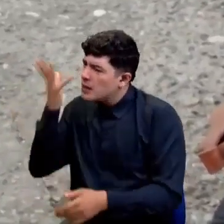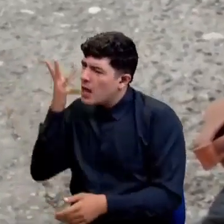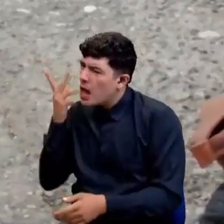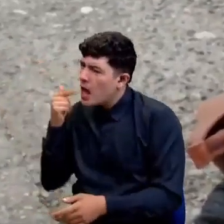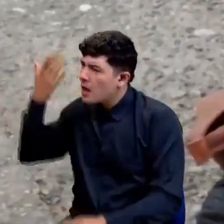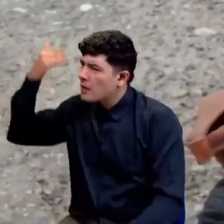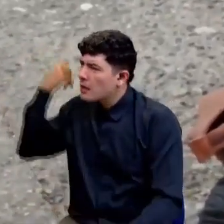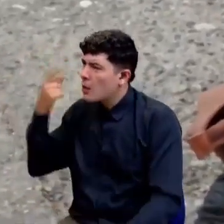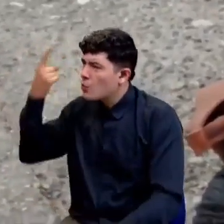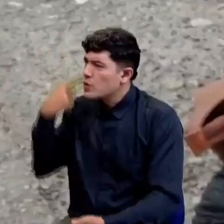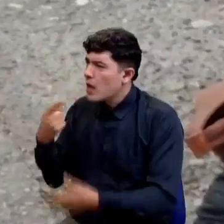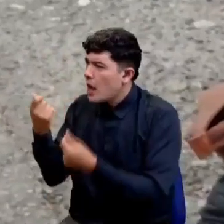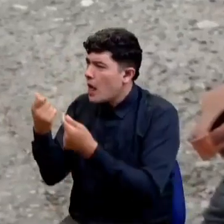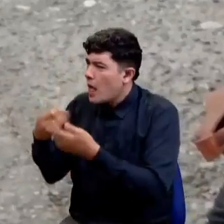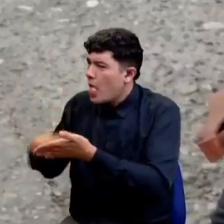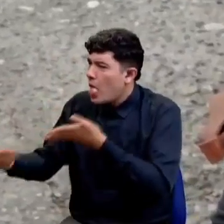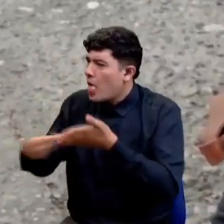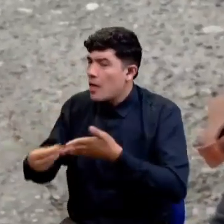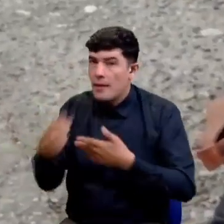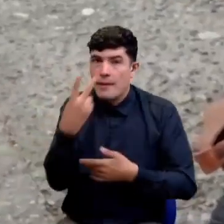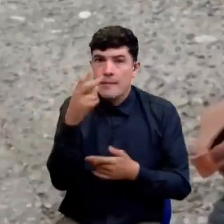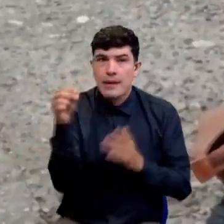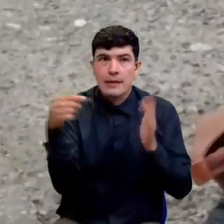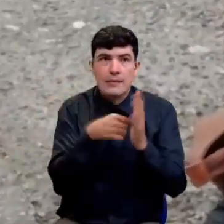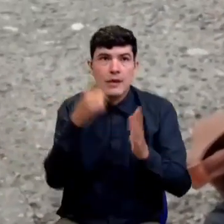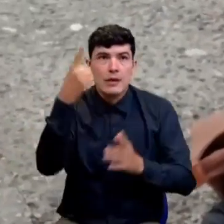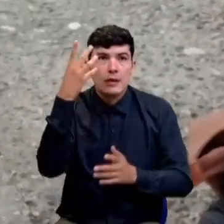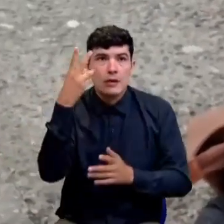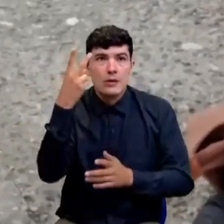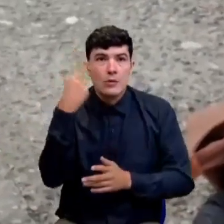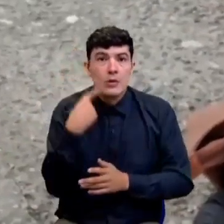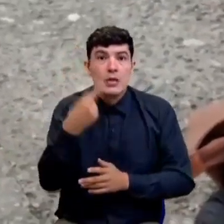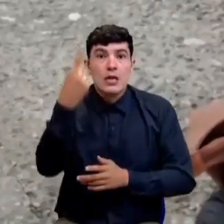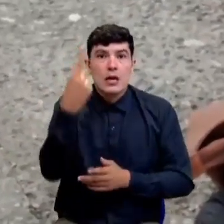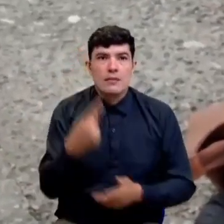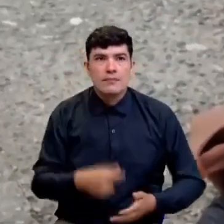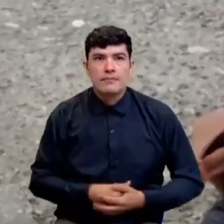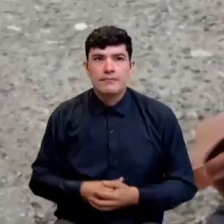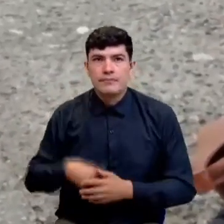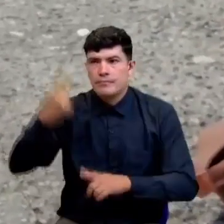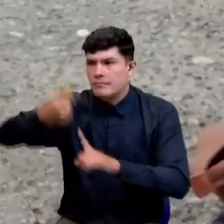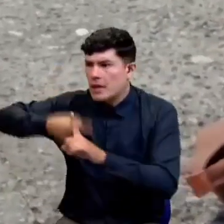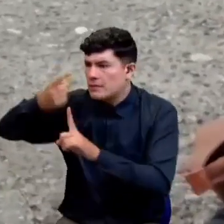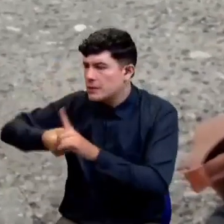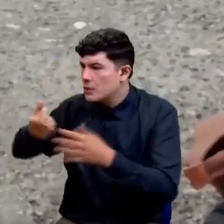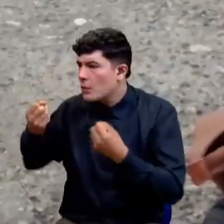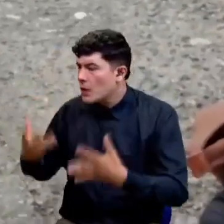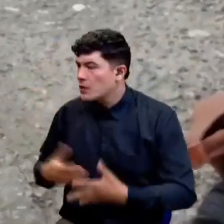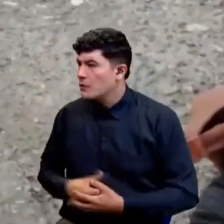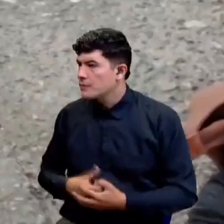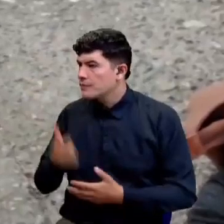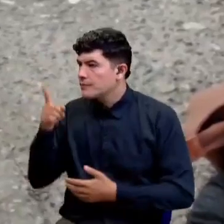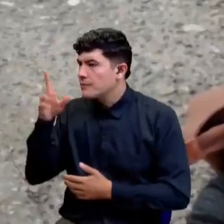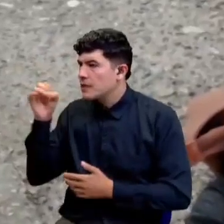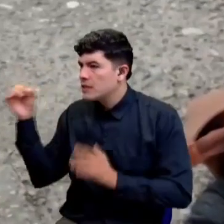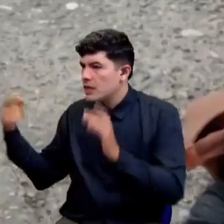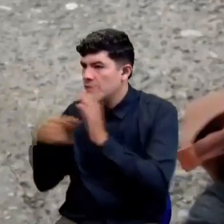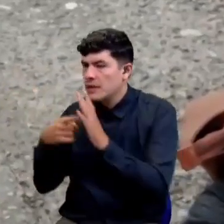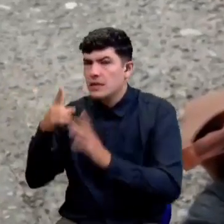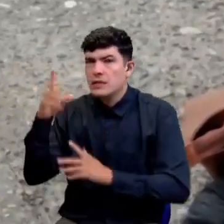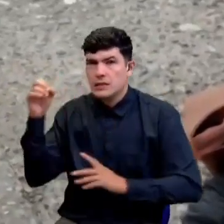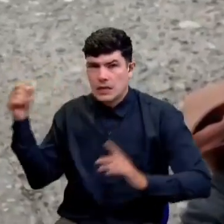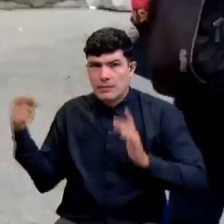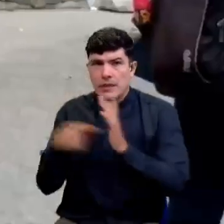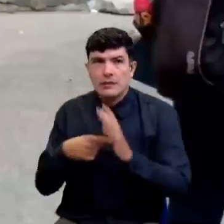diariamente antes? Pues pagamos 20.000 pesos diarios. ¿Y eso al mes? 2, 4, 6, 8, 10, 100 mil pesos. Como 100 mil